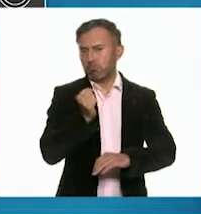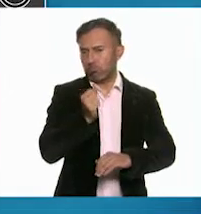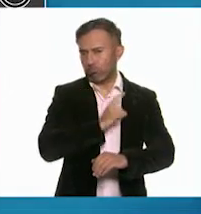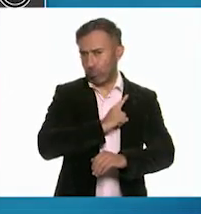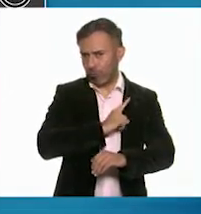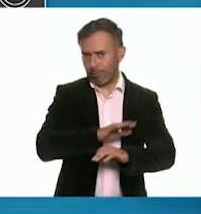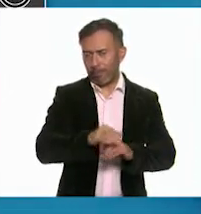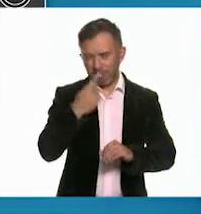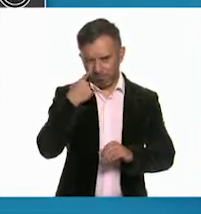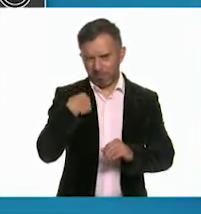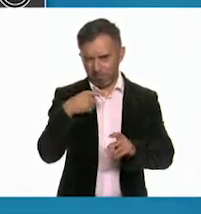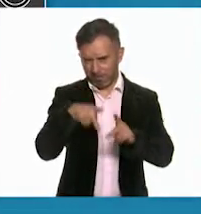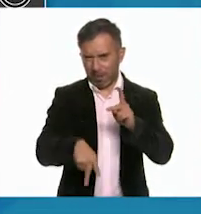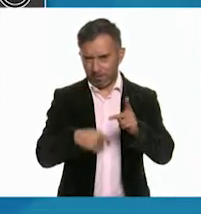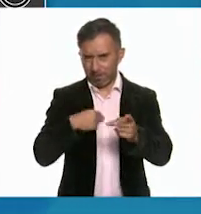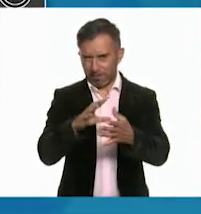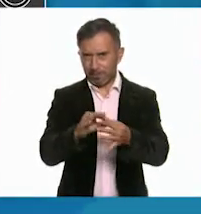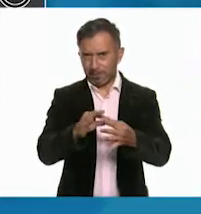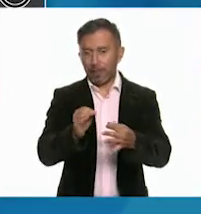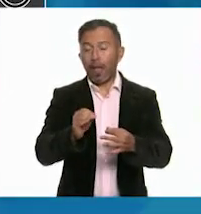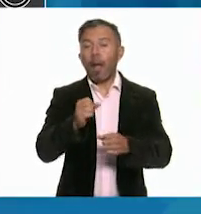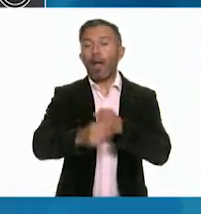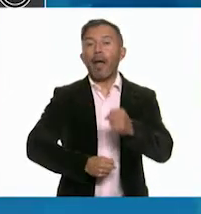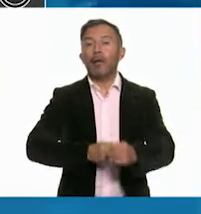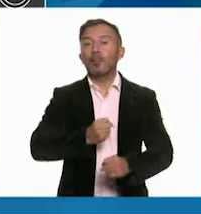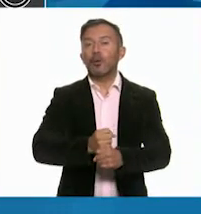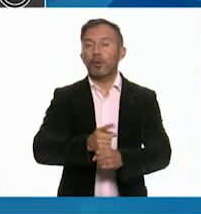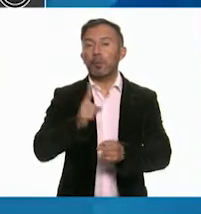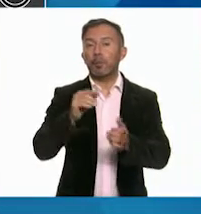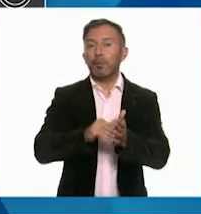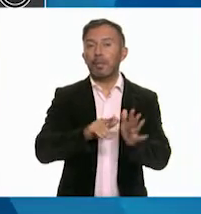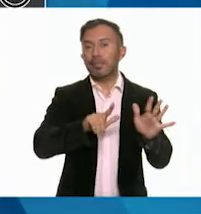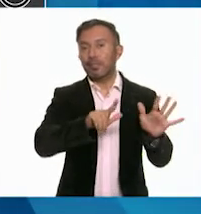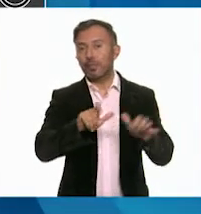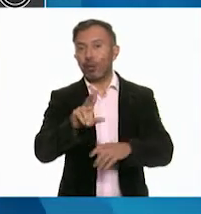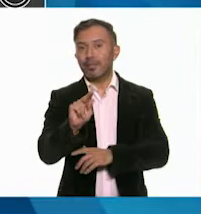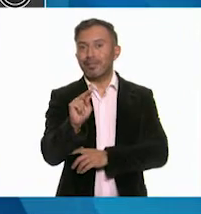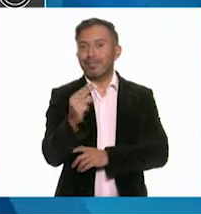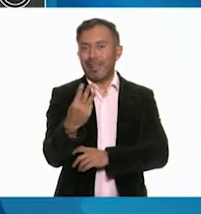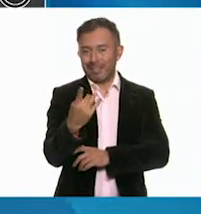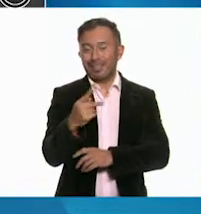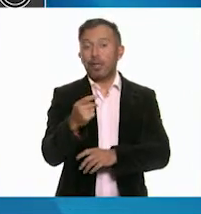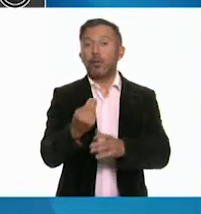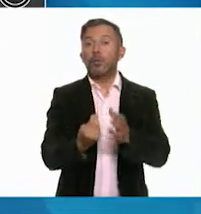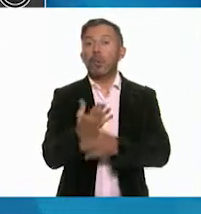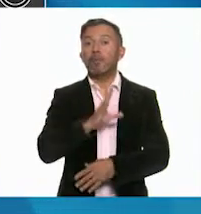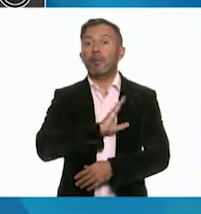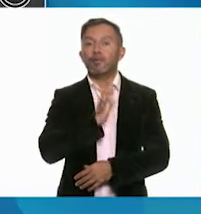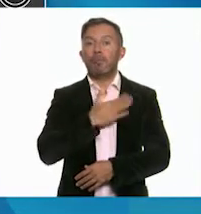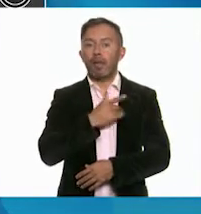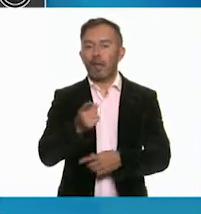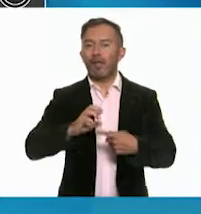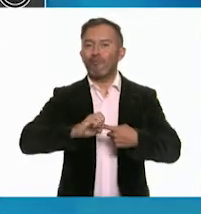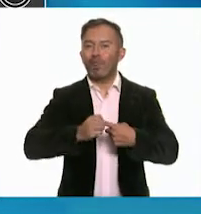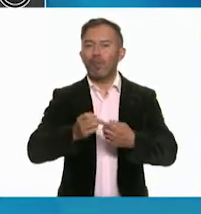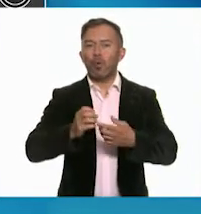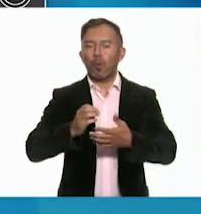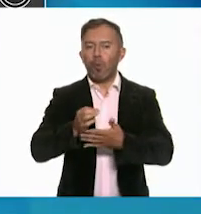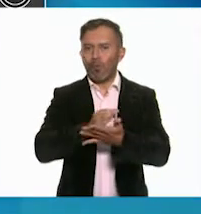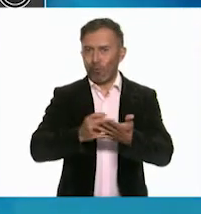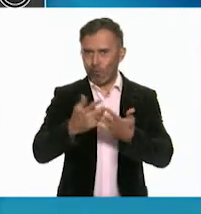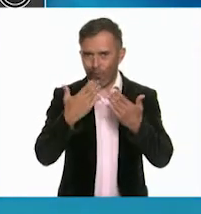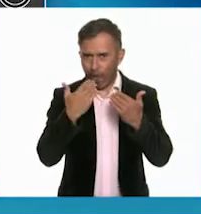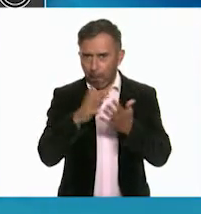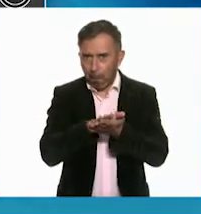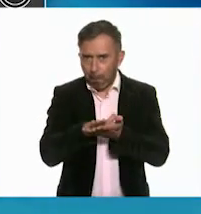contándote. En el año de 1783 hubo escasez de grano en la Nueva España y a ese tiempo se le conoce